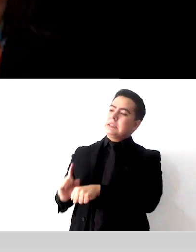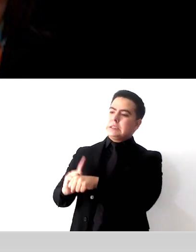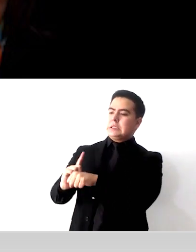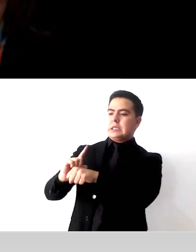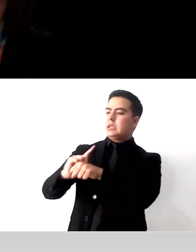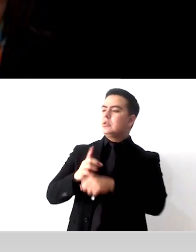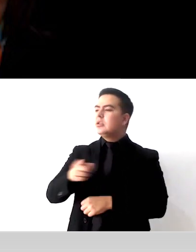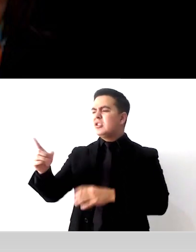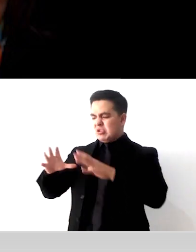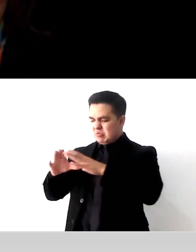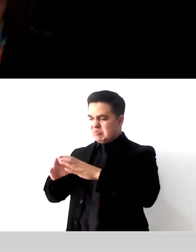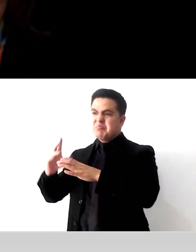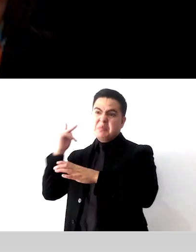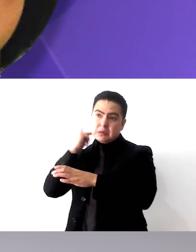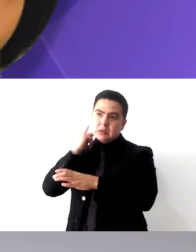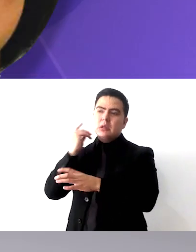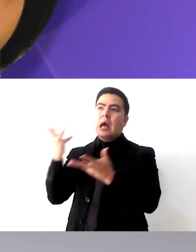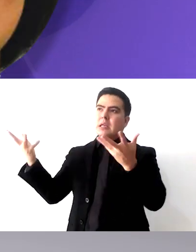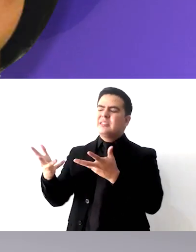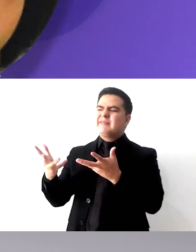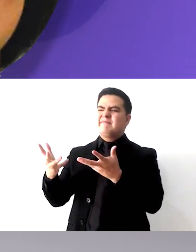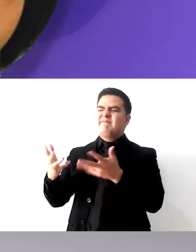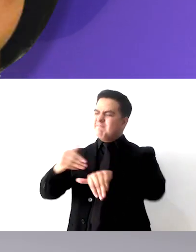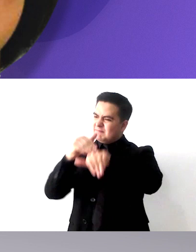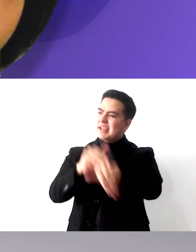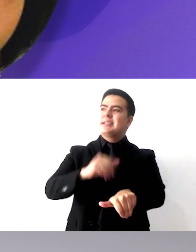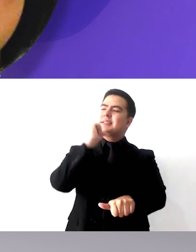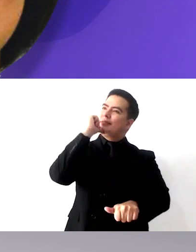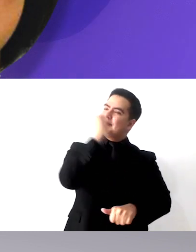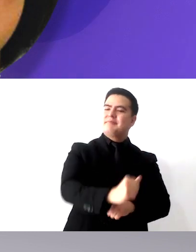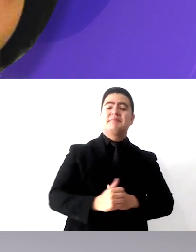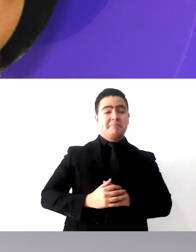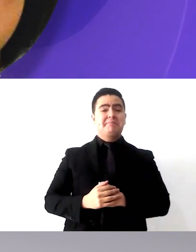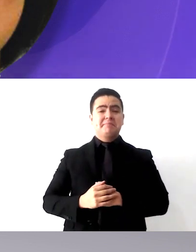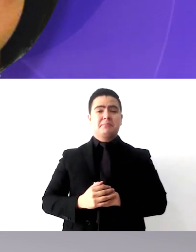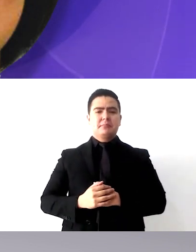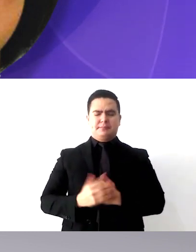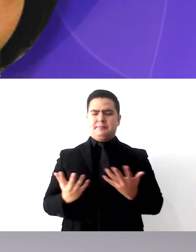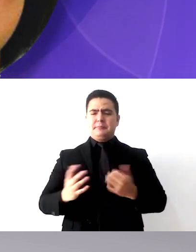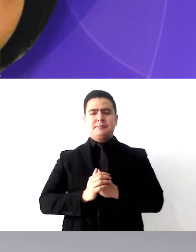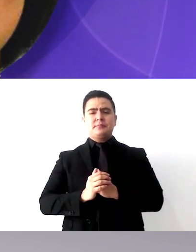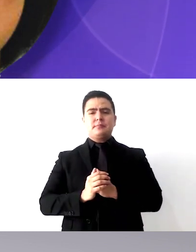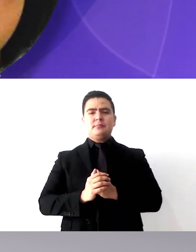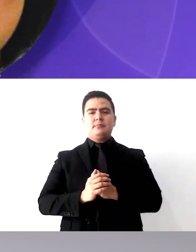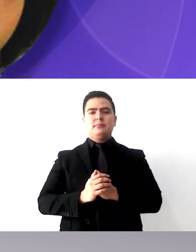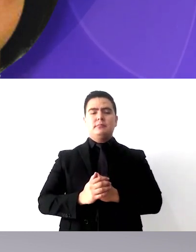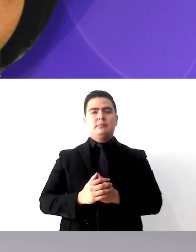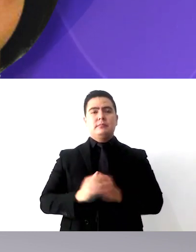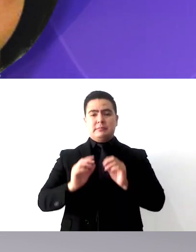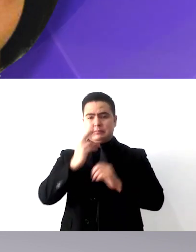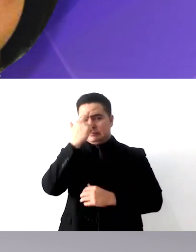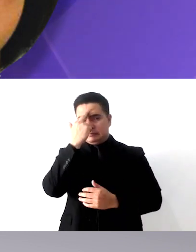encuentran la forma de hacer fraude a la ley. Pero qué impresionante que en eso sí se pudieron poner de acuerdo de manera histórica, ¿no? Claro. Es